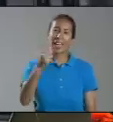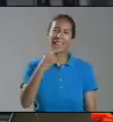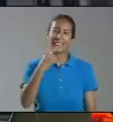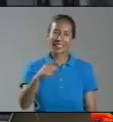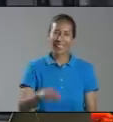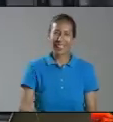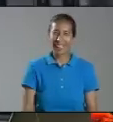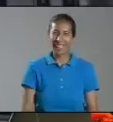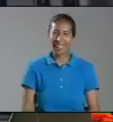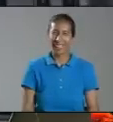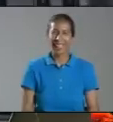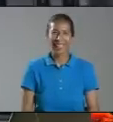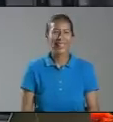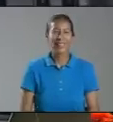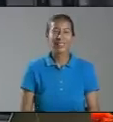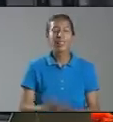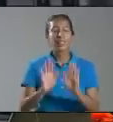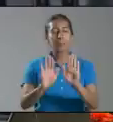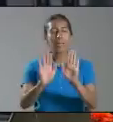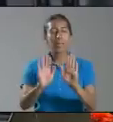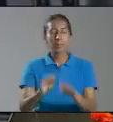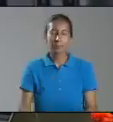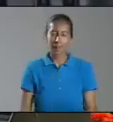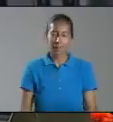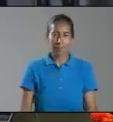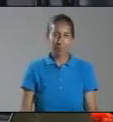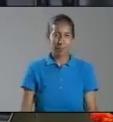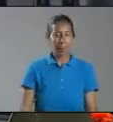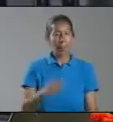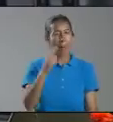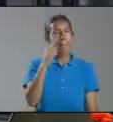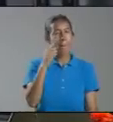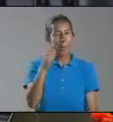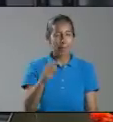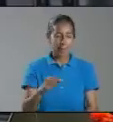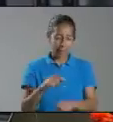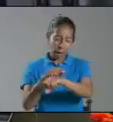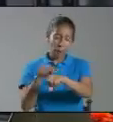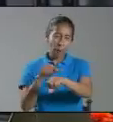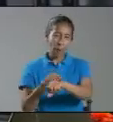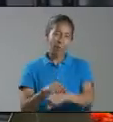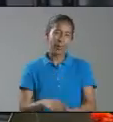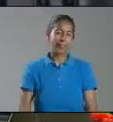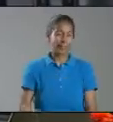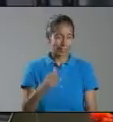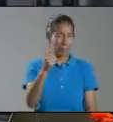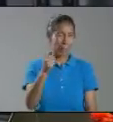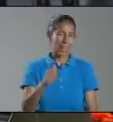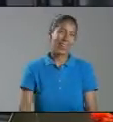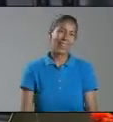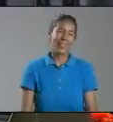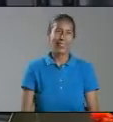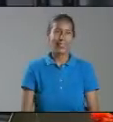tiempo otra vez, hermano, pero un rato. Mire, mire la hora que es, no me haga pucheros.